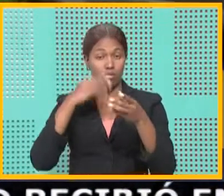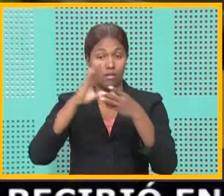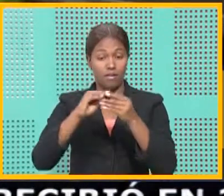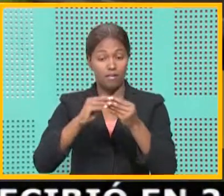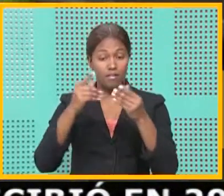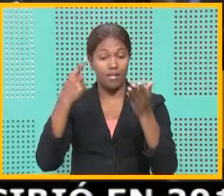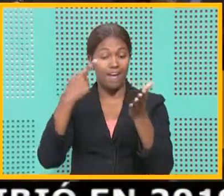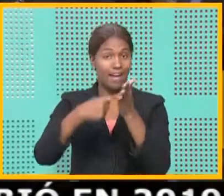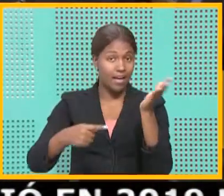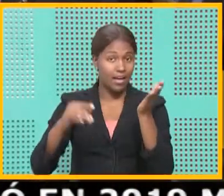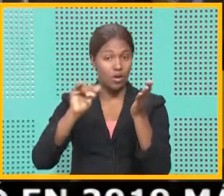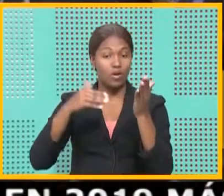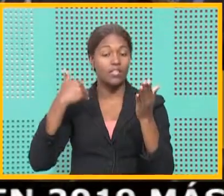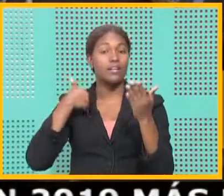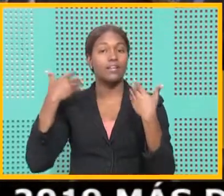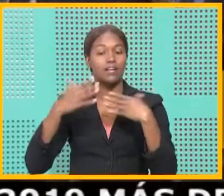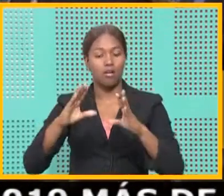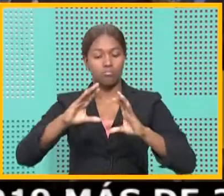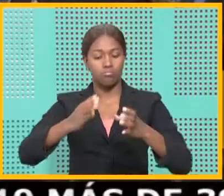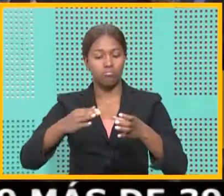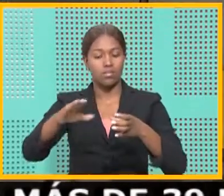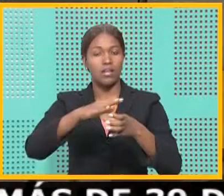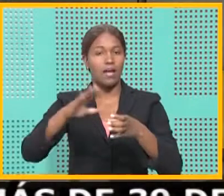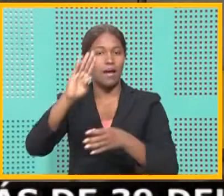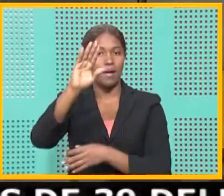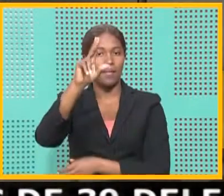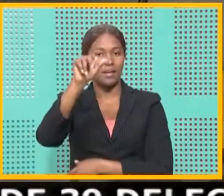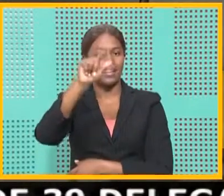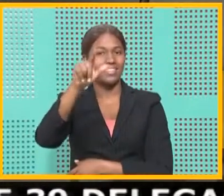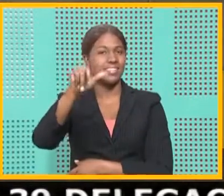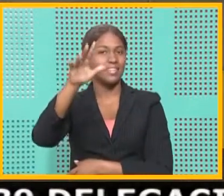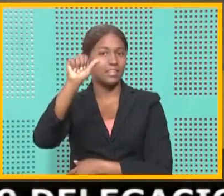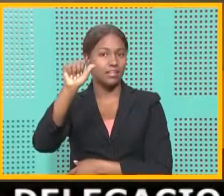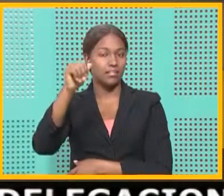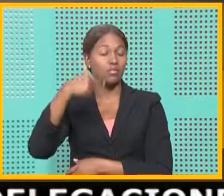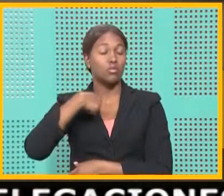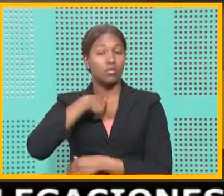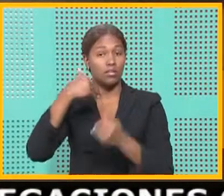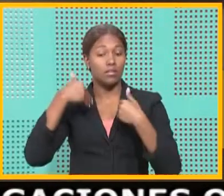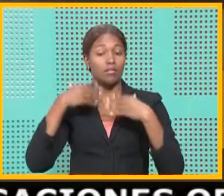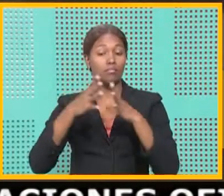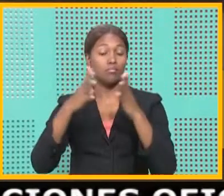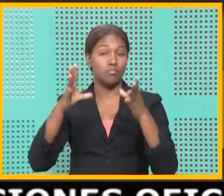ya una embajada en Brasilia. Estamos hablando de muchas cosas.